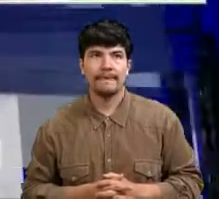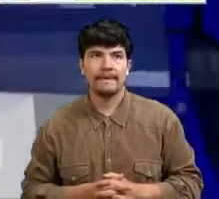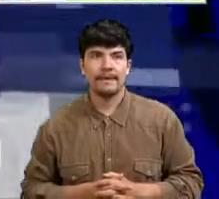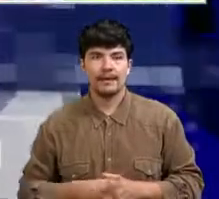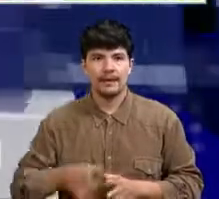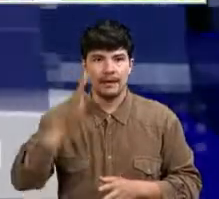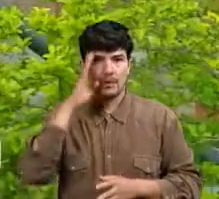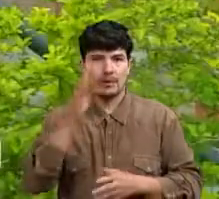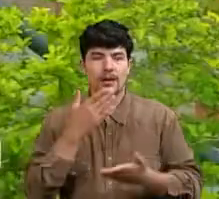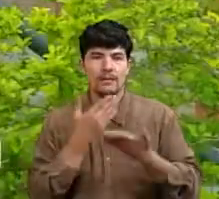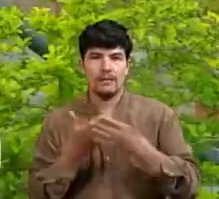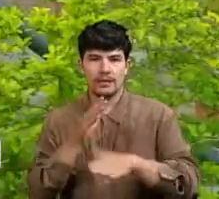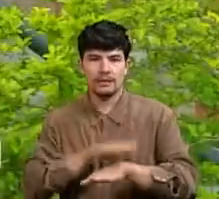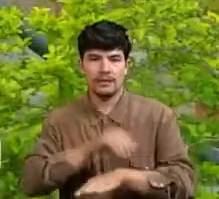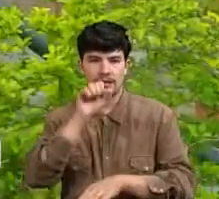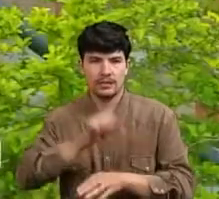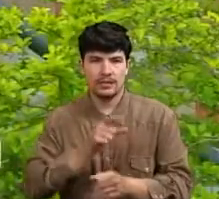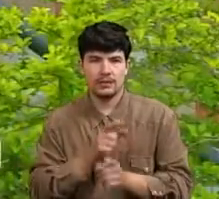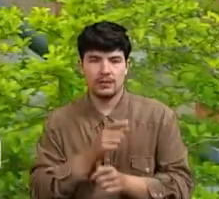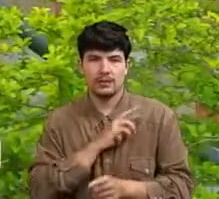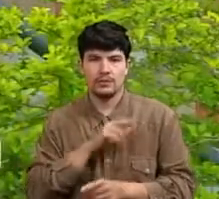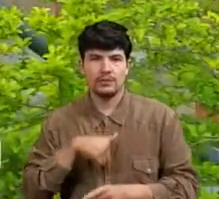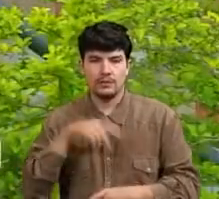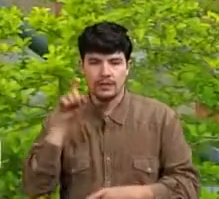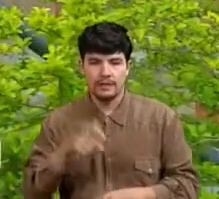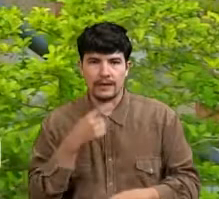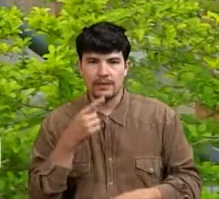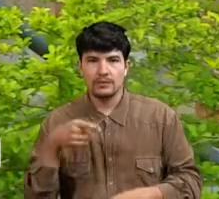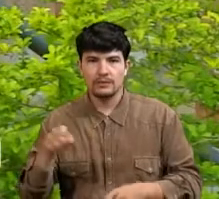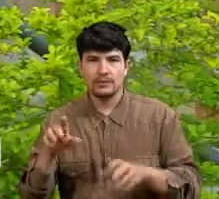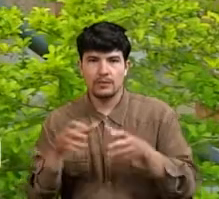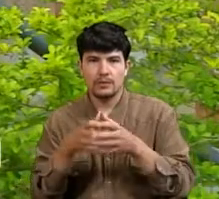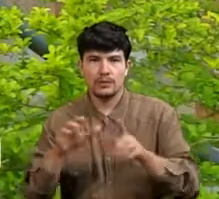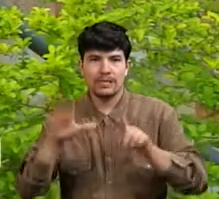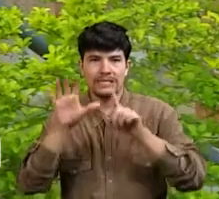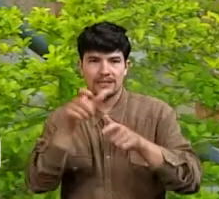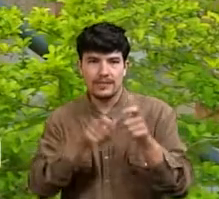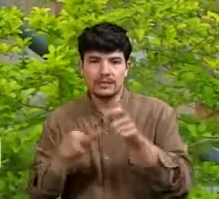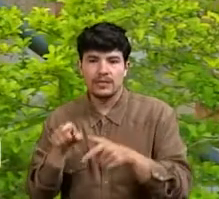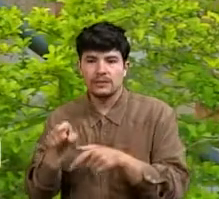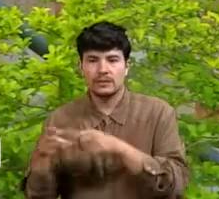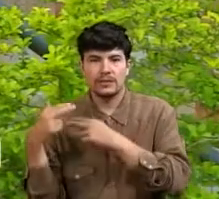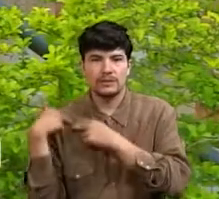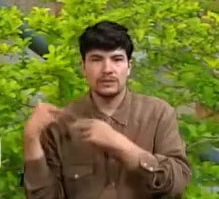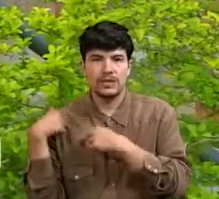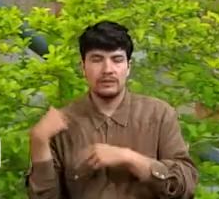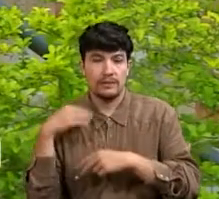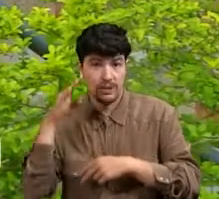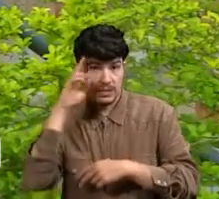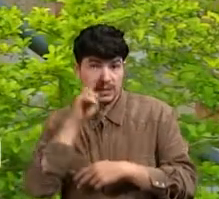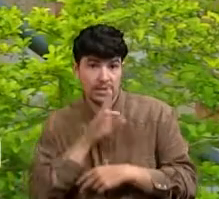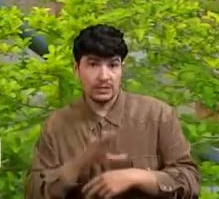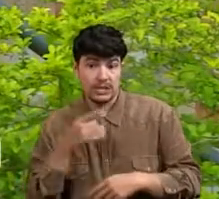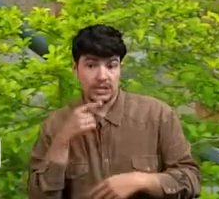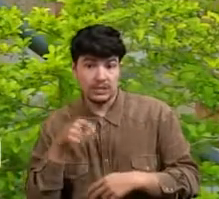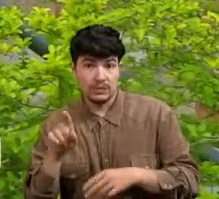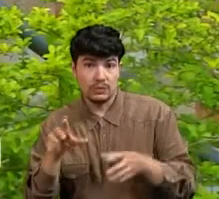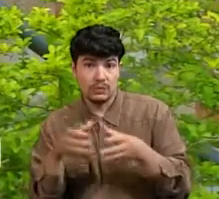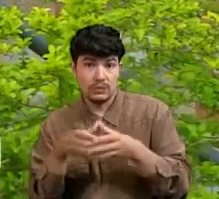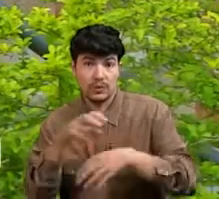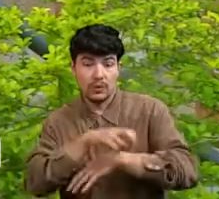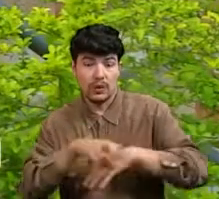hola carmen buenas tardes hay que decir sobre esta banda integrada por seis personas que se dedicaban según la policía al hurto y